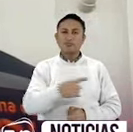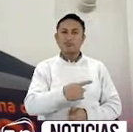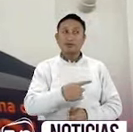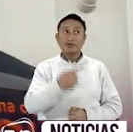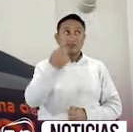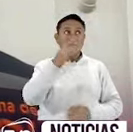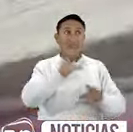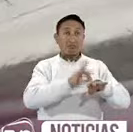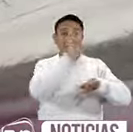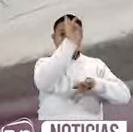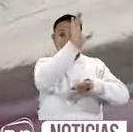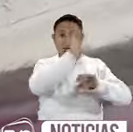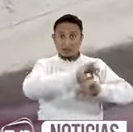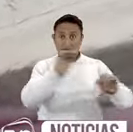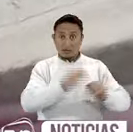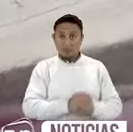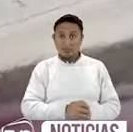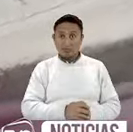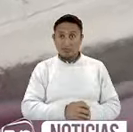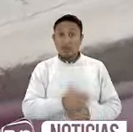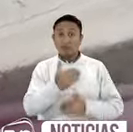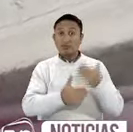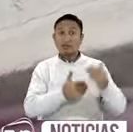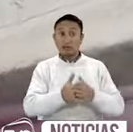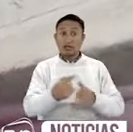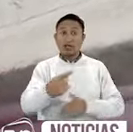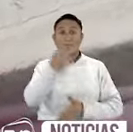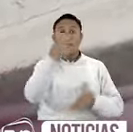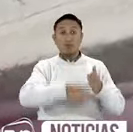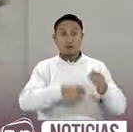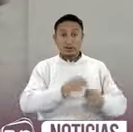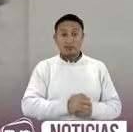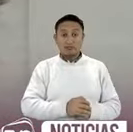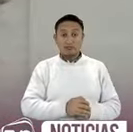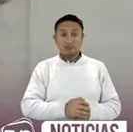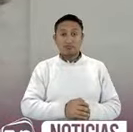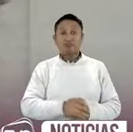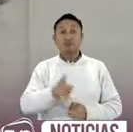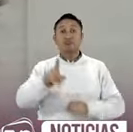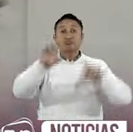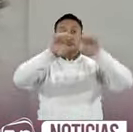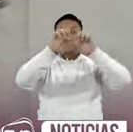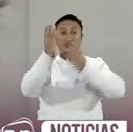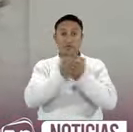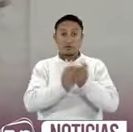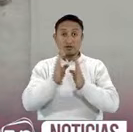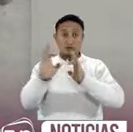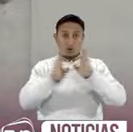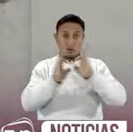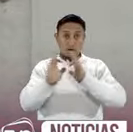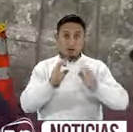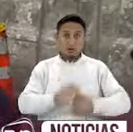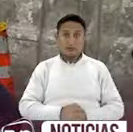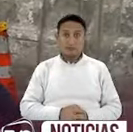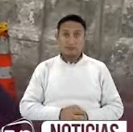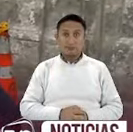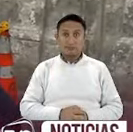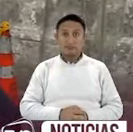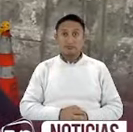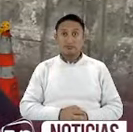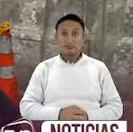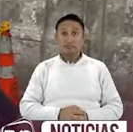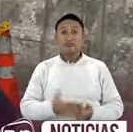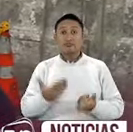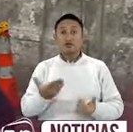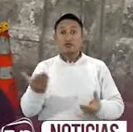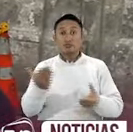retiro de los cables de las fachadas y postes puede conllevar a una multa económica a las operadoras de los servicios de telecomunicaciones. Hemos entregado actas